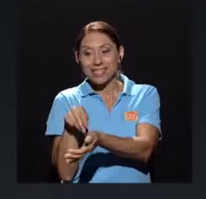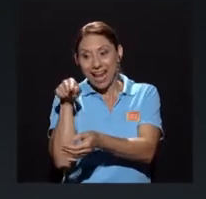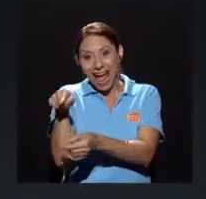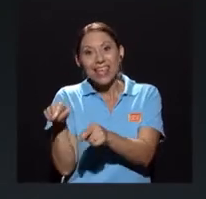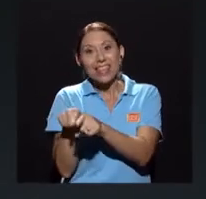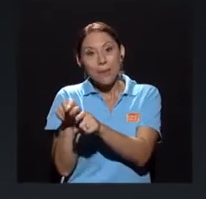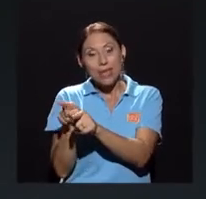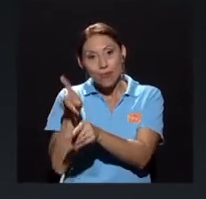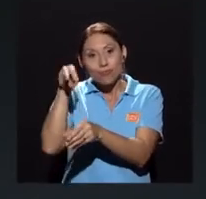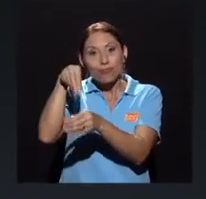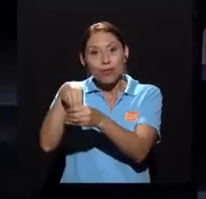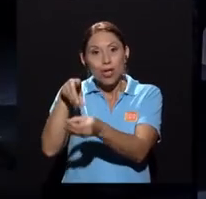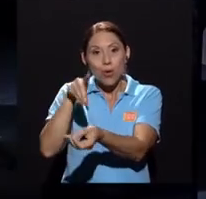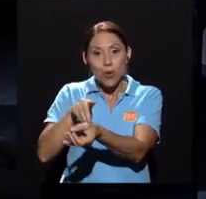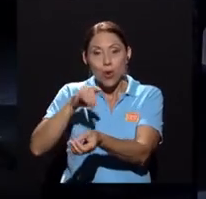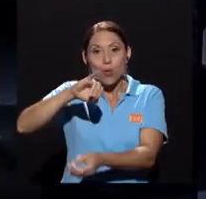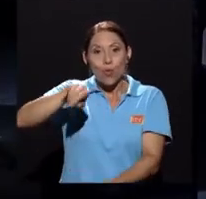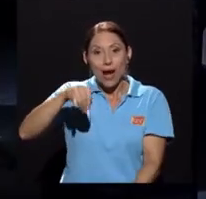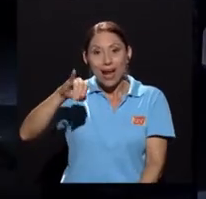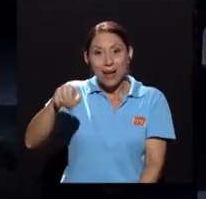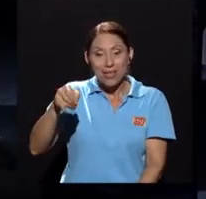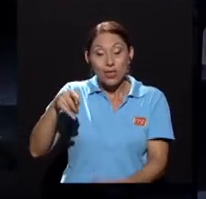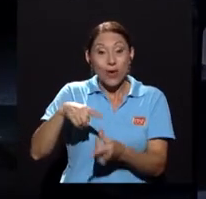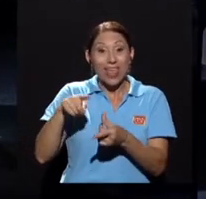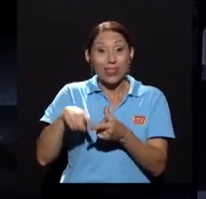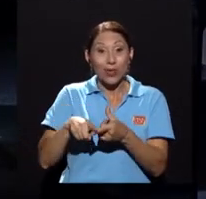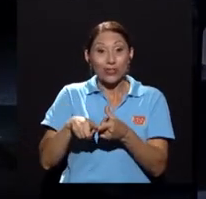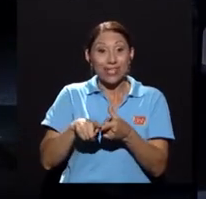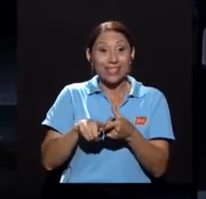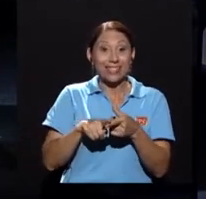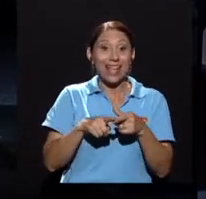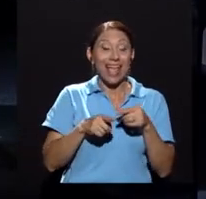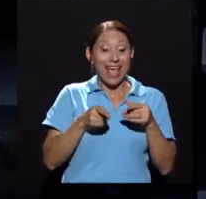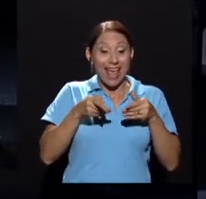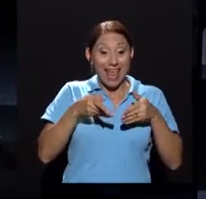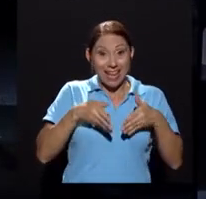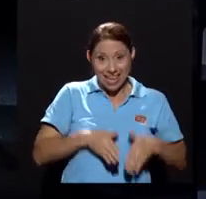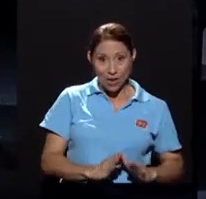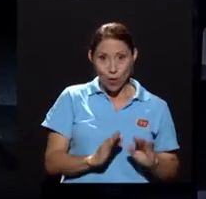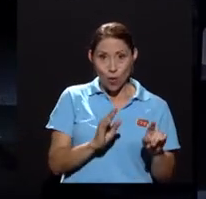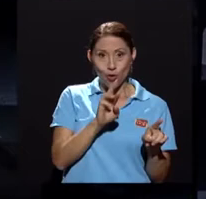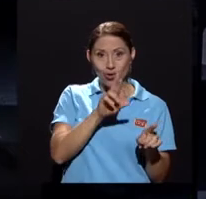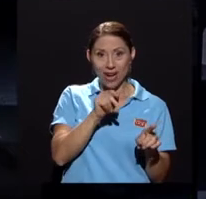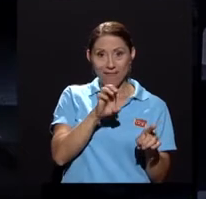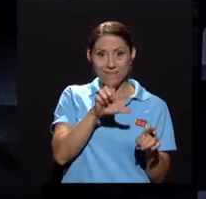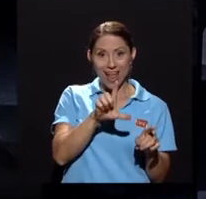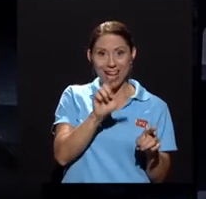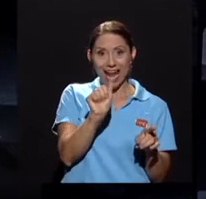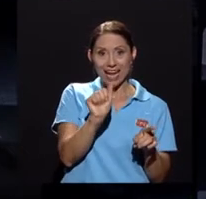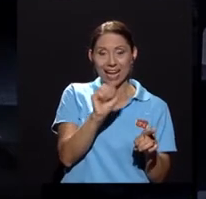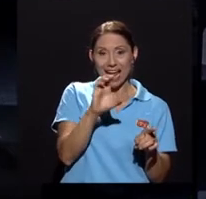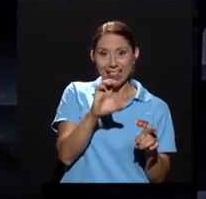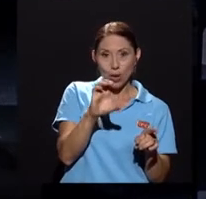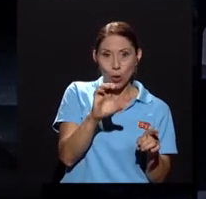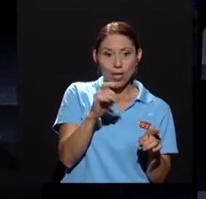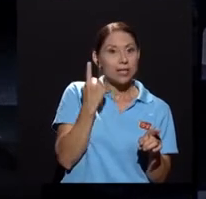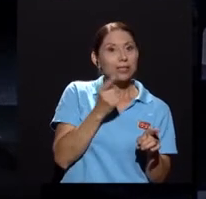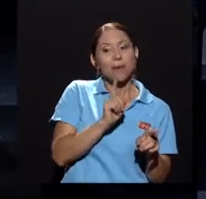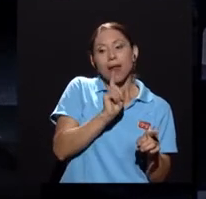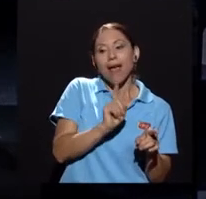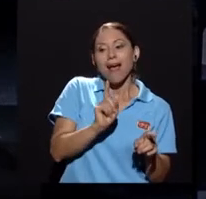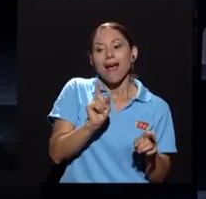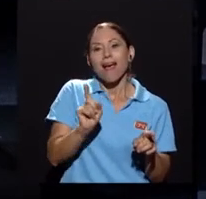ángel siendo un niño se pasaba continuamente a donde estaban los chicos de nuestro lado que siempre recibían guayabitas y el chico